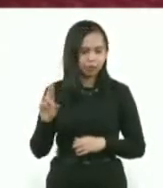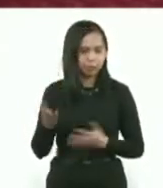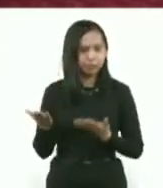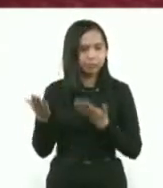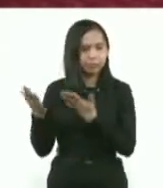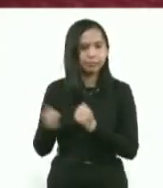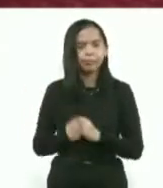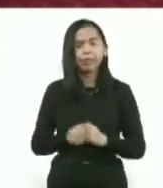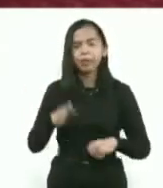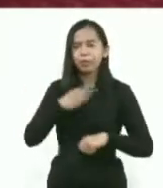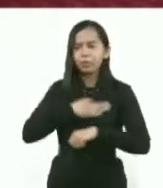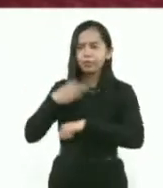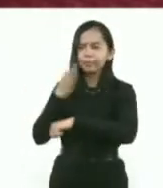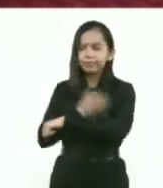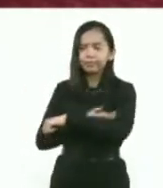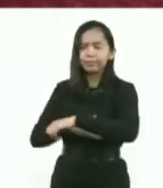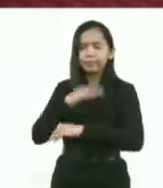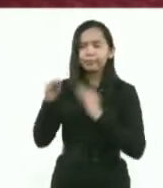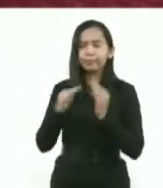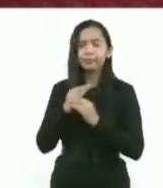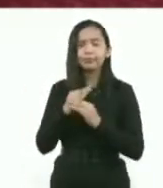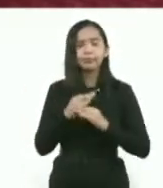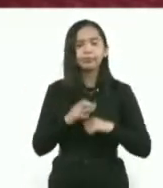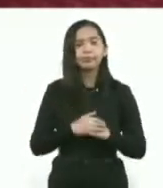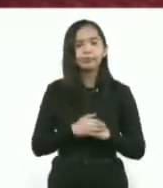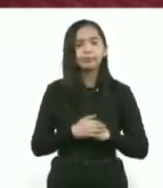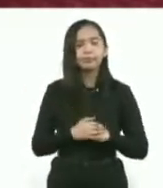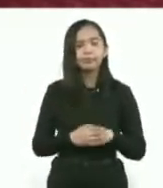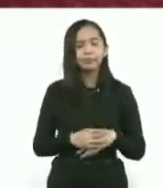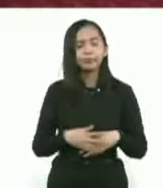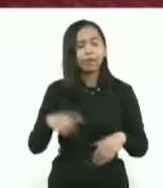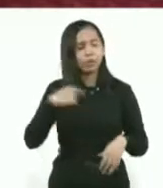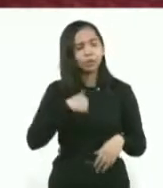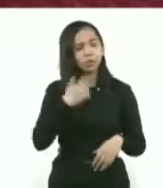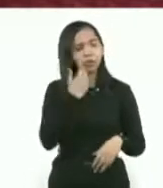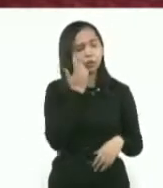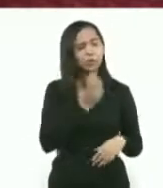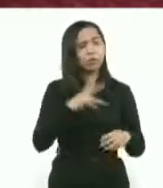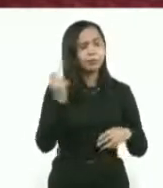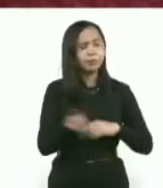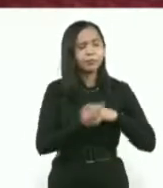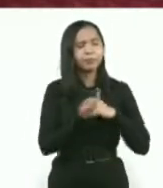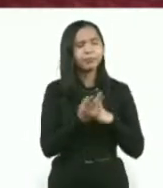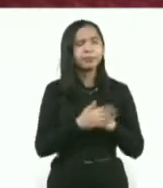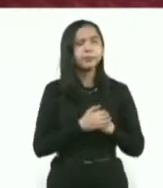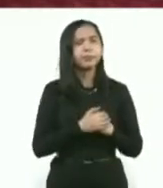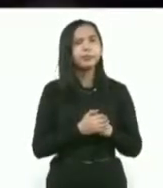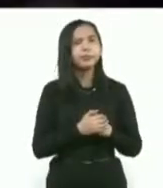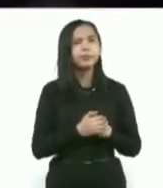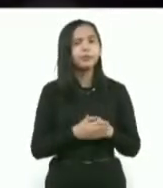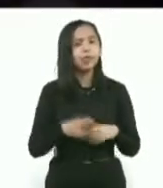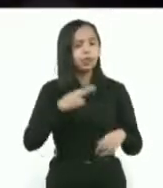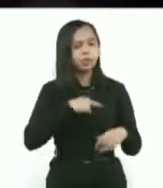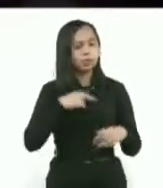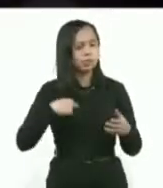Buenas tardes a todos. Doctora, quisiera preguntarle primero, en el Universal publicamos una encuesta donde